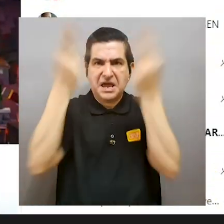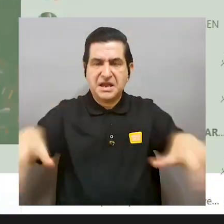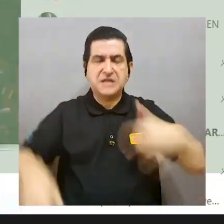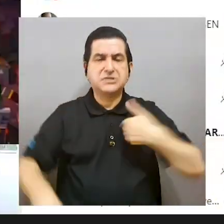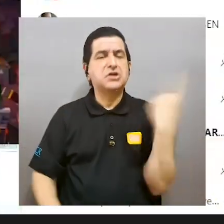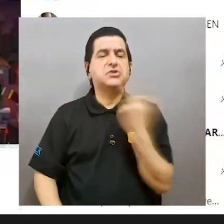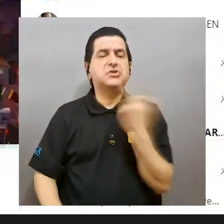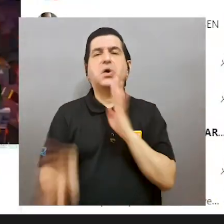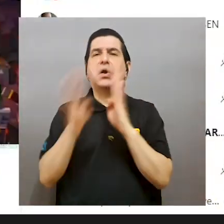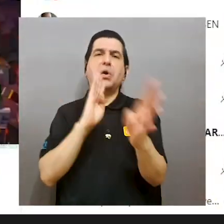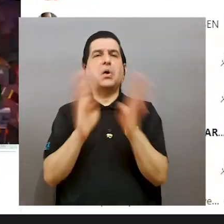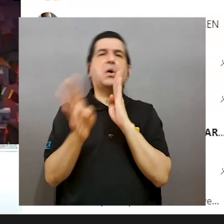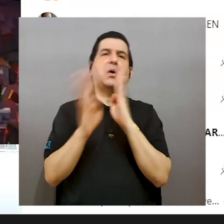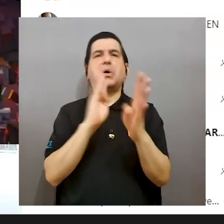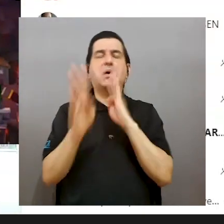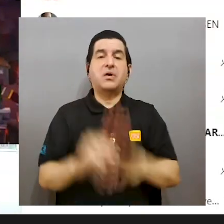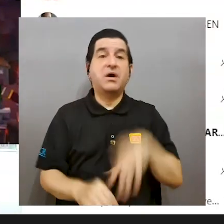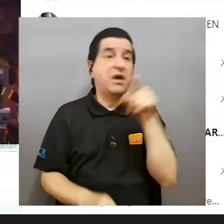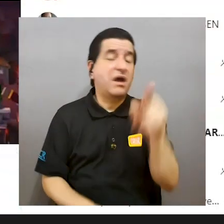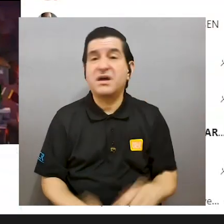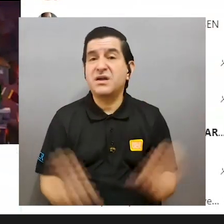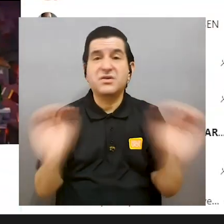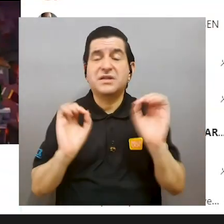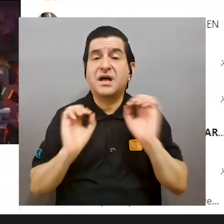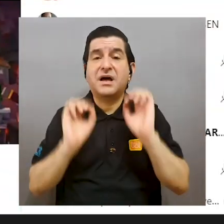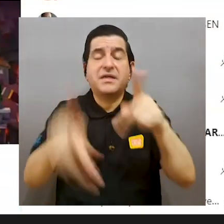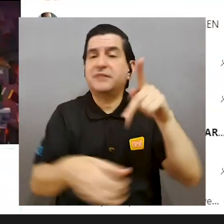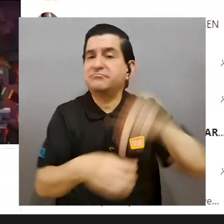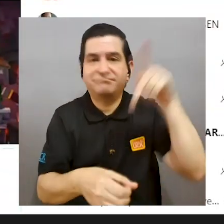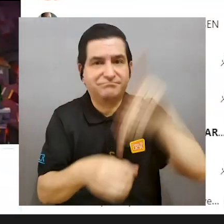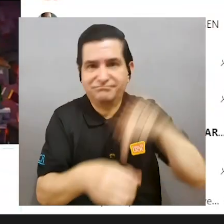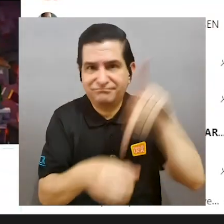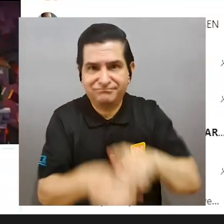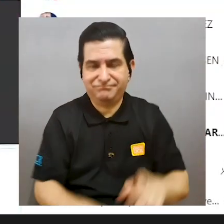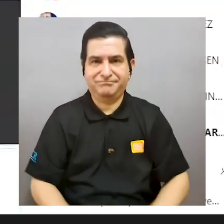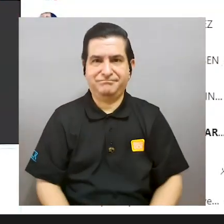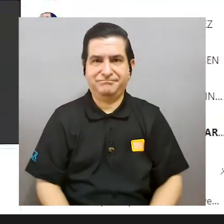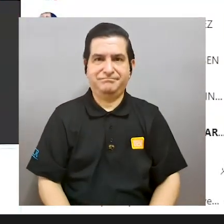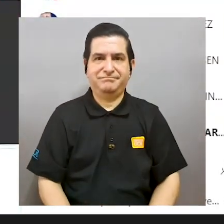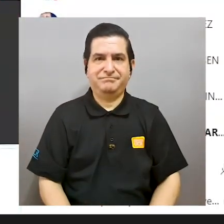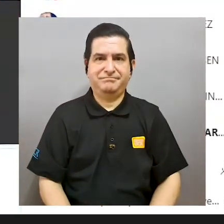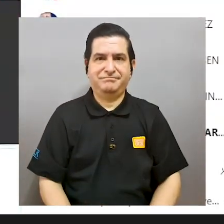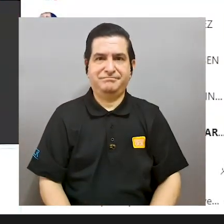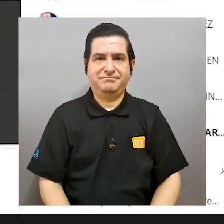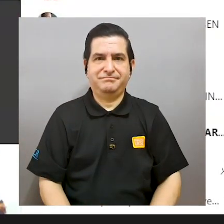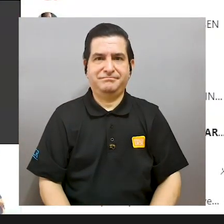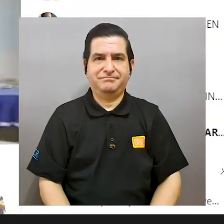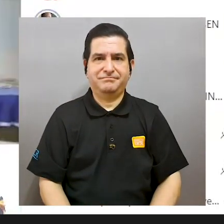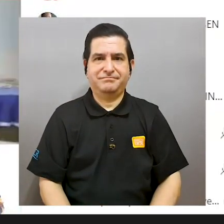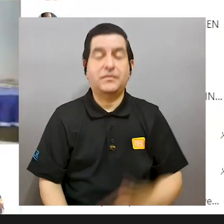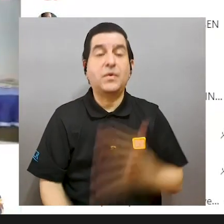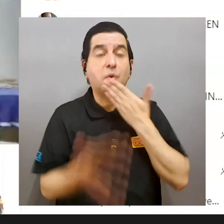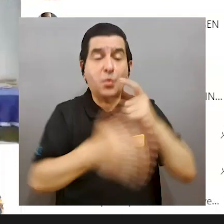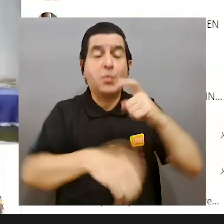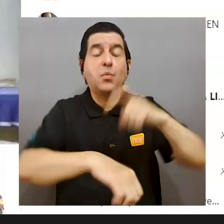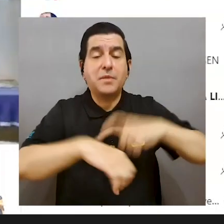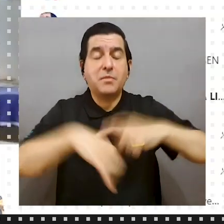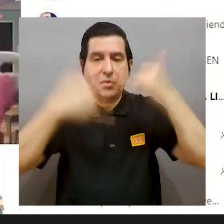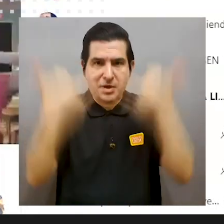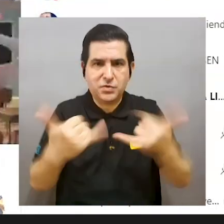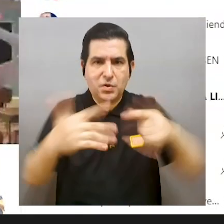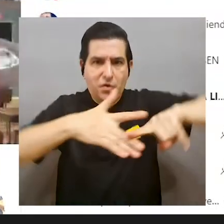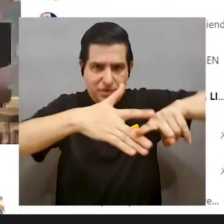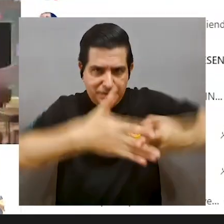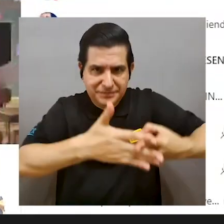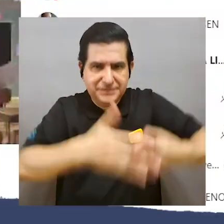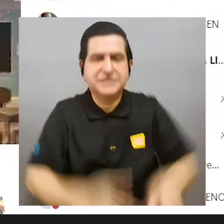y solo yo hablar y a ellos no se les da el espacio de participar? Entonces, sí es un buen momento para